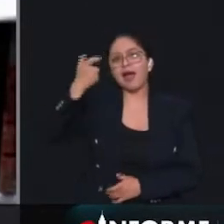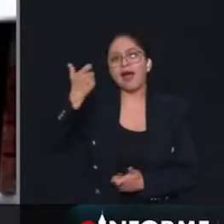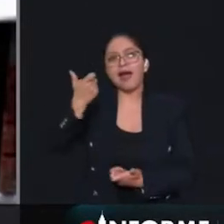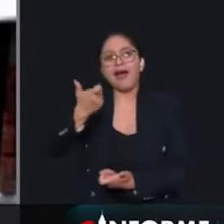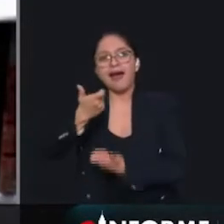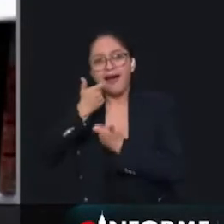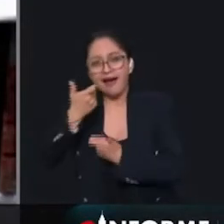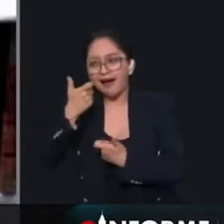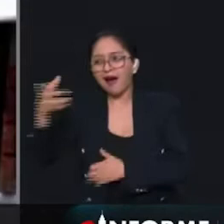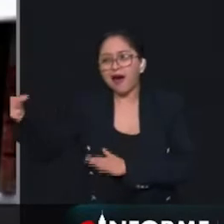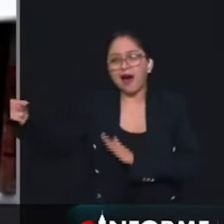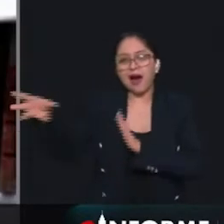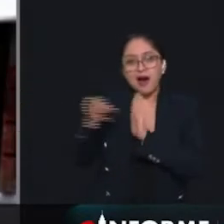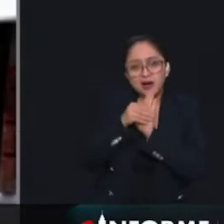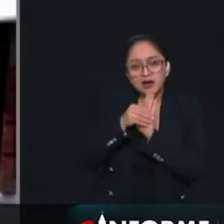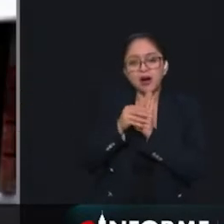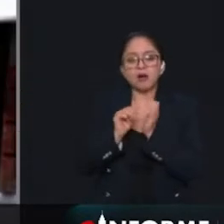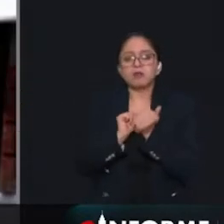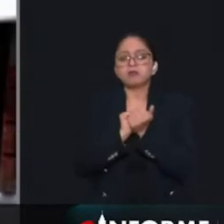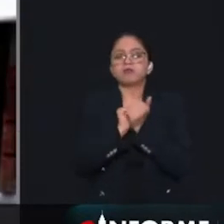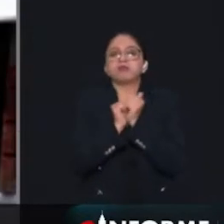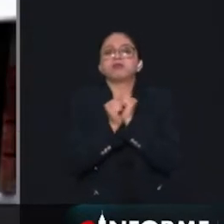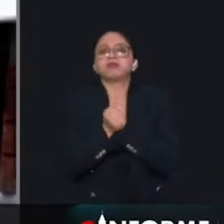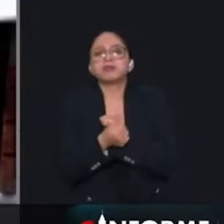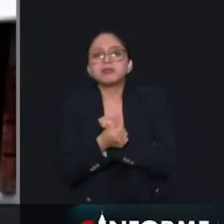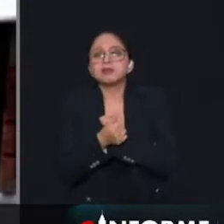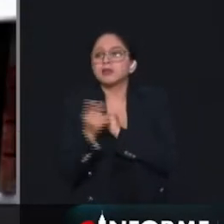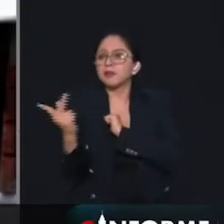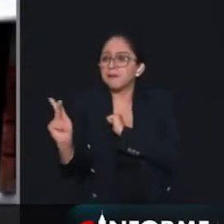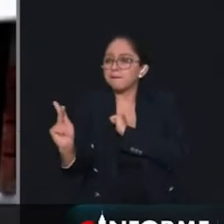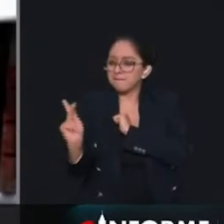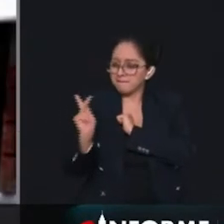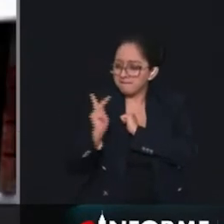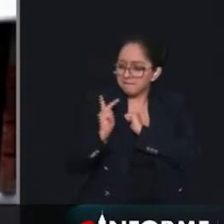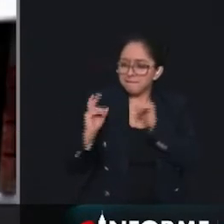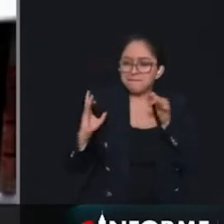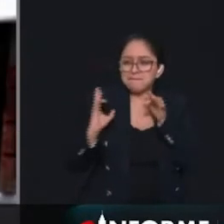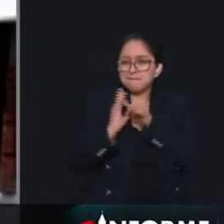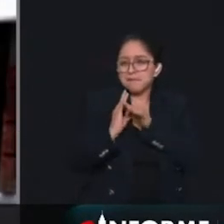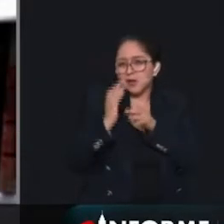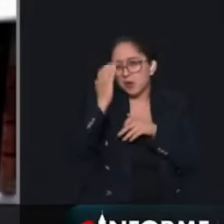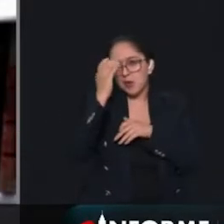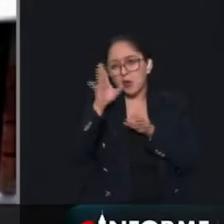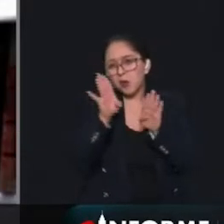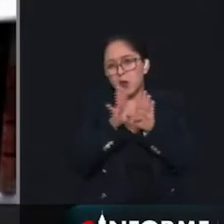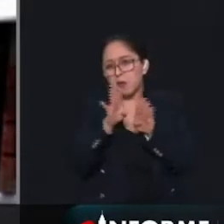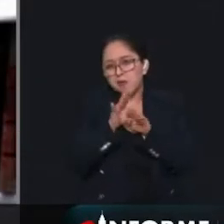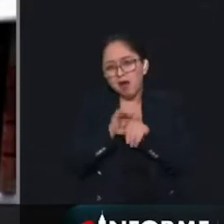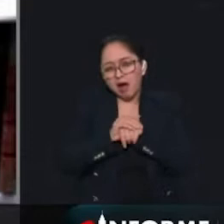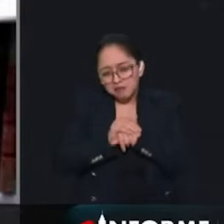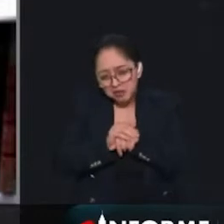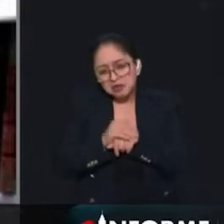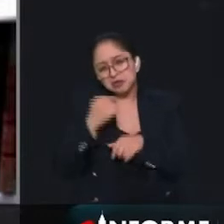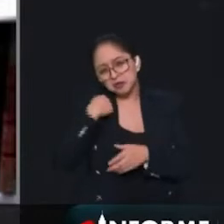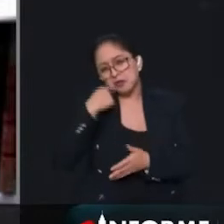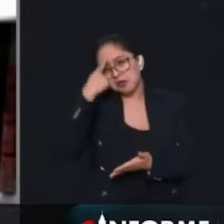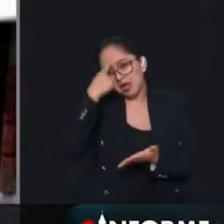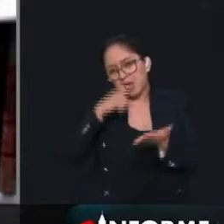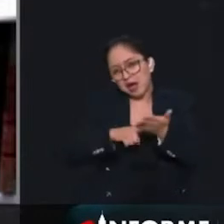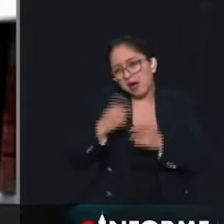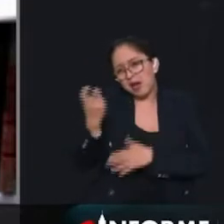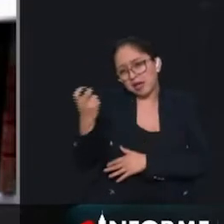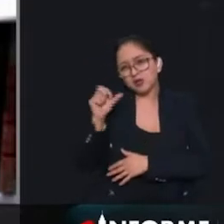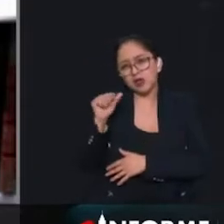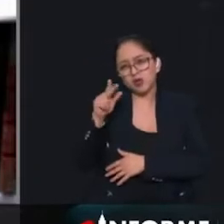establece lazos de afecto contigo. Pues. Entonces yo creo que eso tenía que ver con lo de Antonio. Y la otra cosa es que era un hombre,